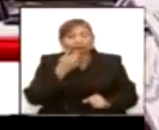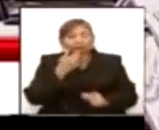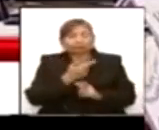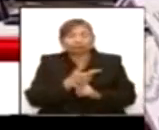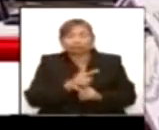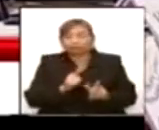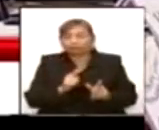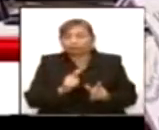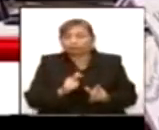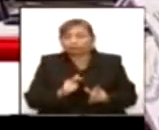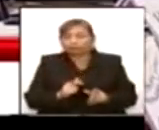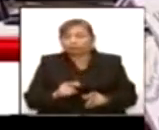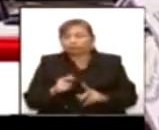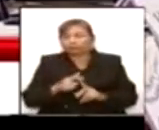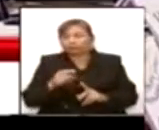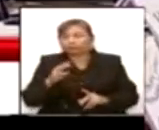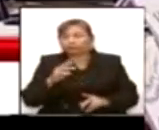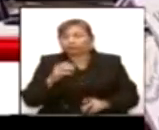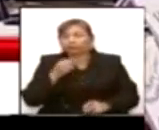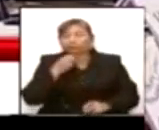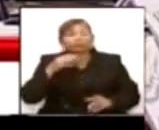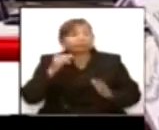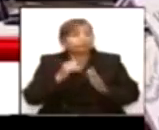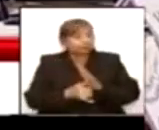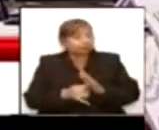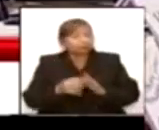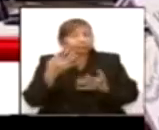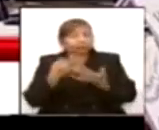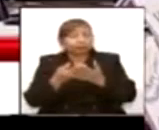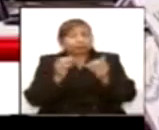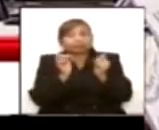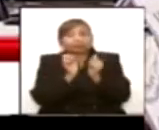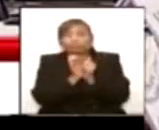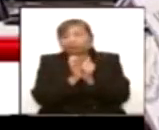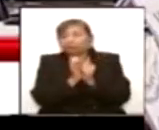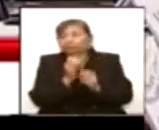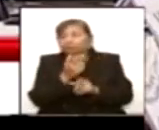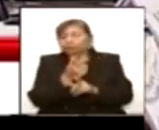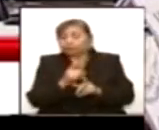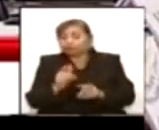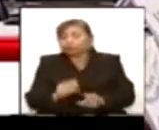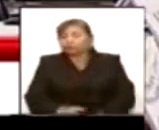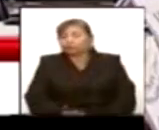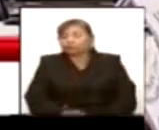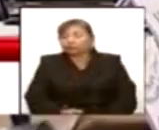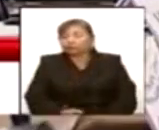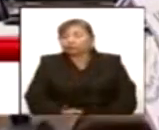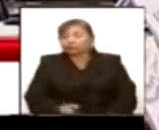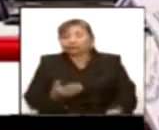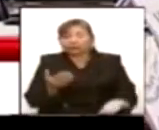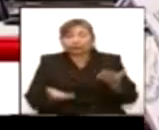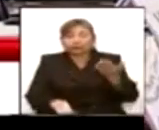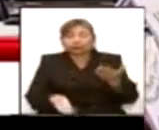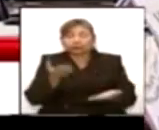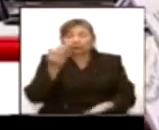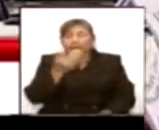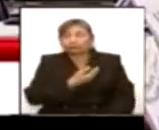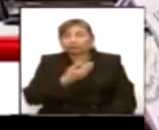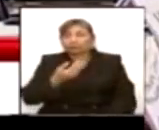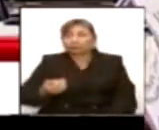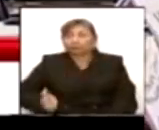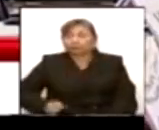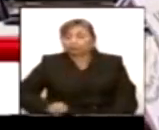a la libertad, en teoría. Pero si cometemos un delito, vamos a la cárcel, perdemos la libertad. Hay una valoración del